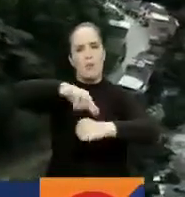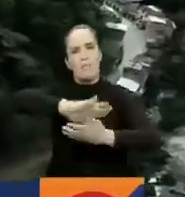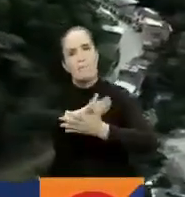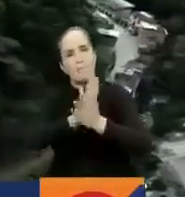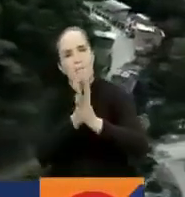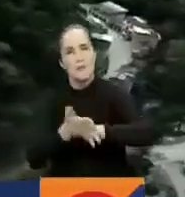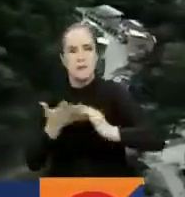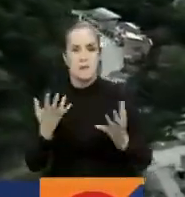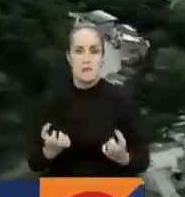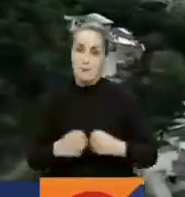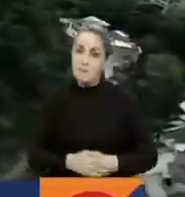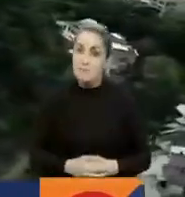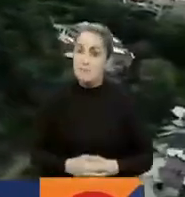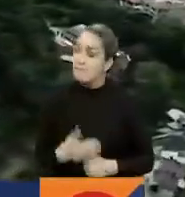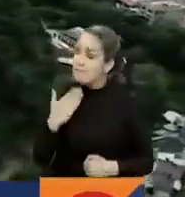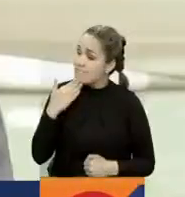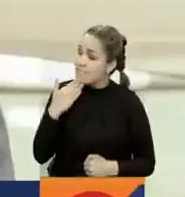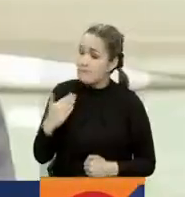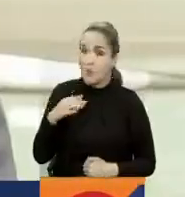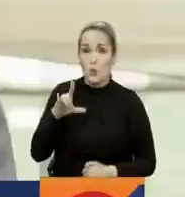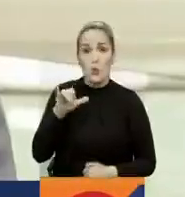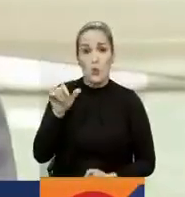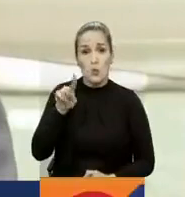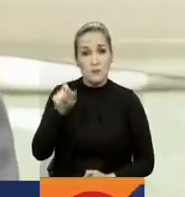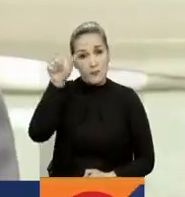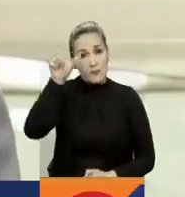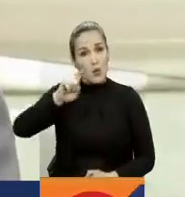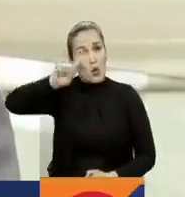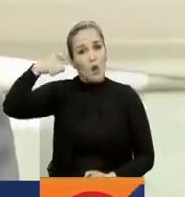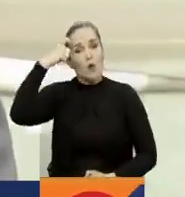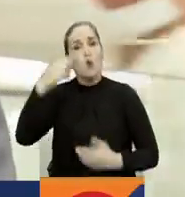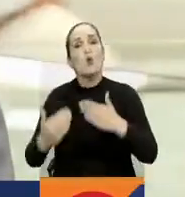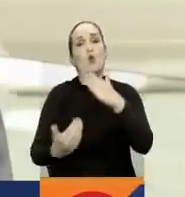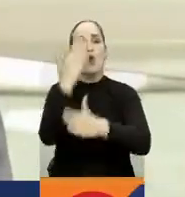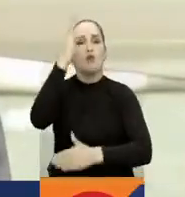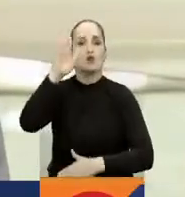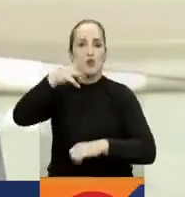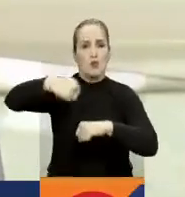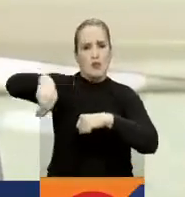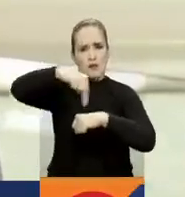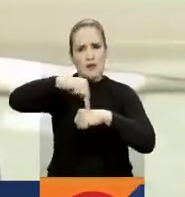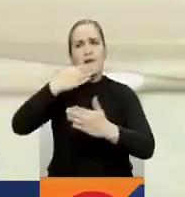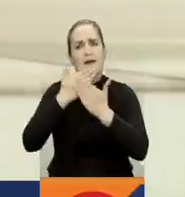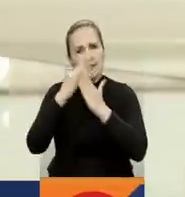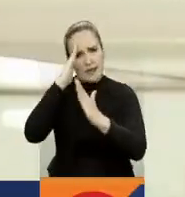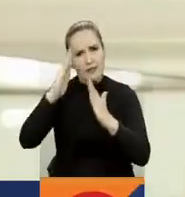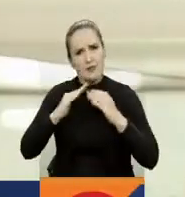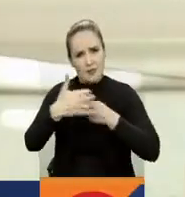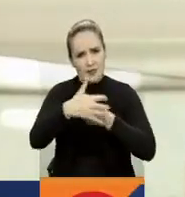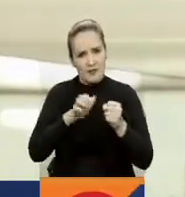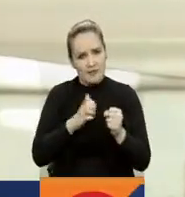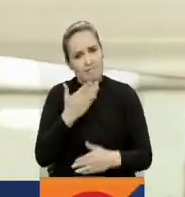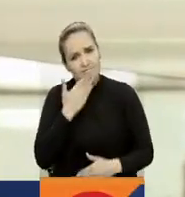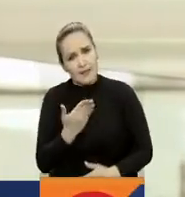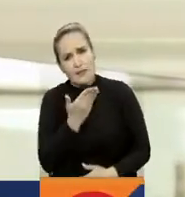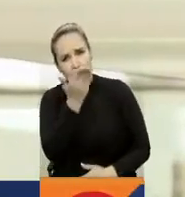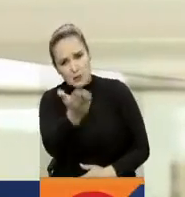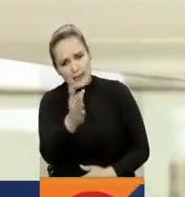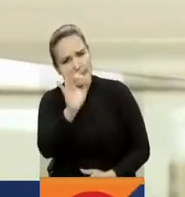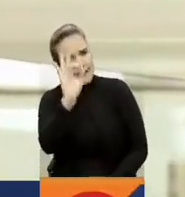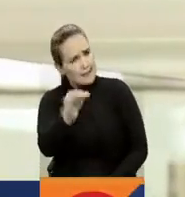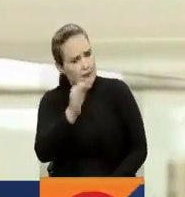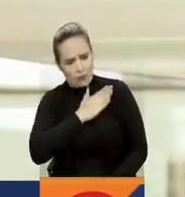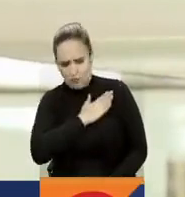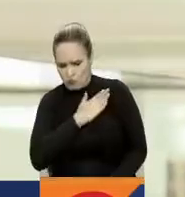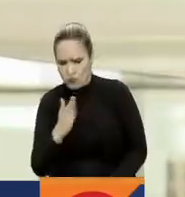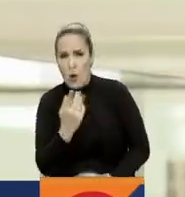Muchas gracias, señor Luis Alfonso Escobar, gobernador electo del departamento de Nariño, por esta deferencia para con RTVC. Bien, muchas gracias a usted. Siempre vamos a